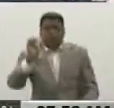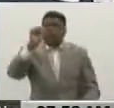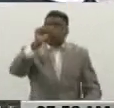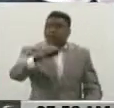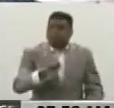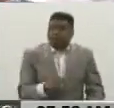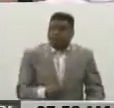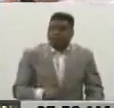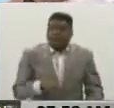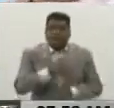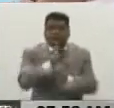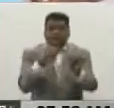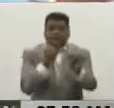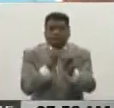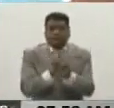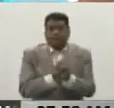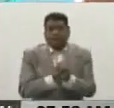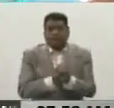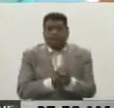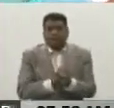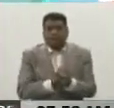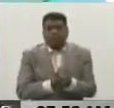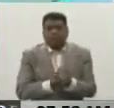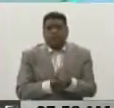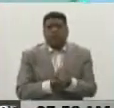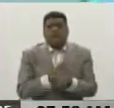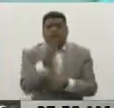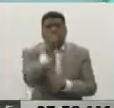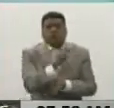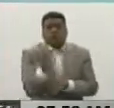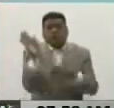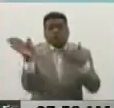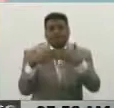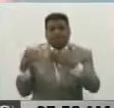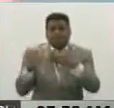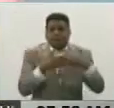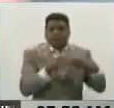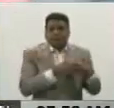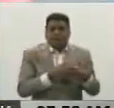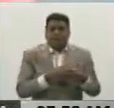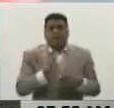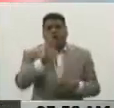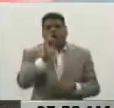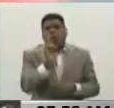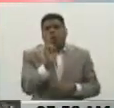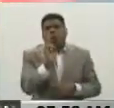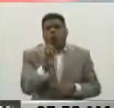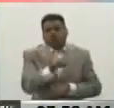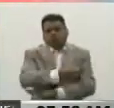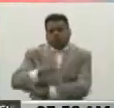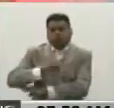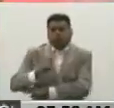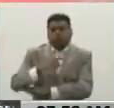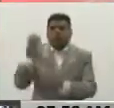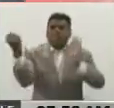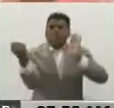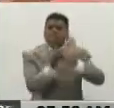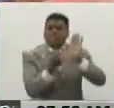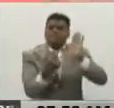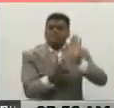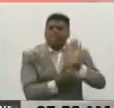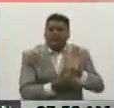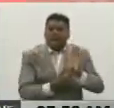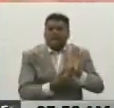plataforma internacional y ahí ha habido cuentas Twitter cerradas, tendencias de repente que se caen y ellos imponen una marca o